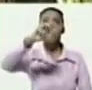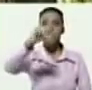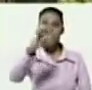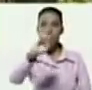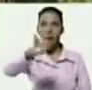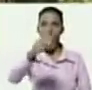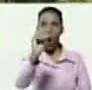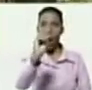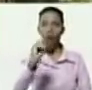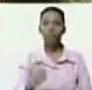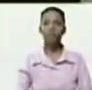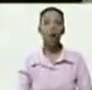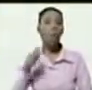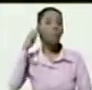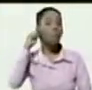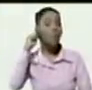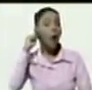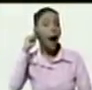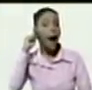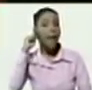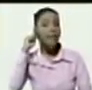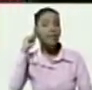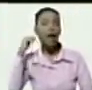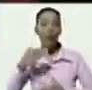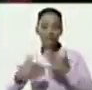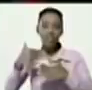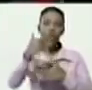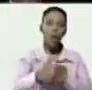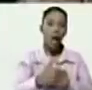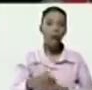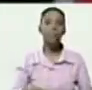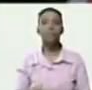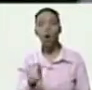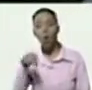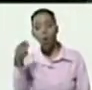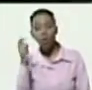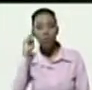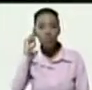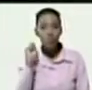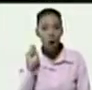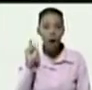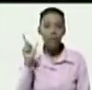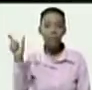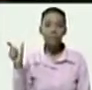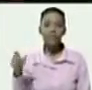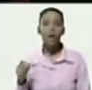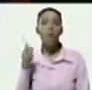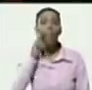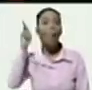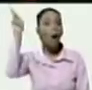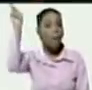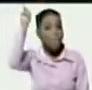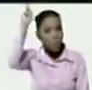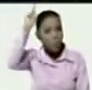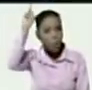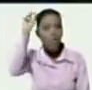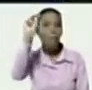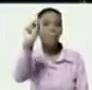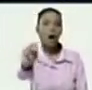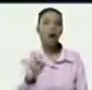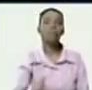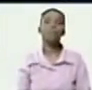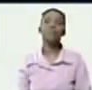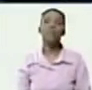Juana Ramírez la Avanzadora, Luisa Cáceres de Arizmendi, Apacuana, Guaycaipuro. Y estamos dando